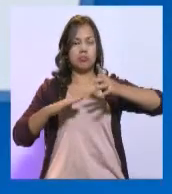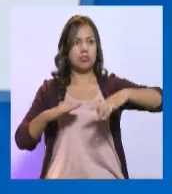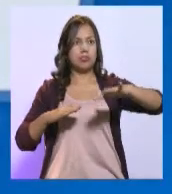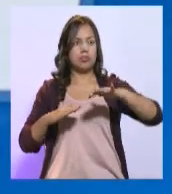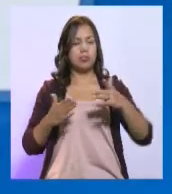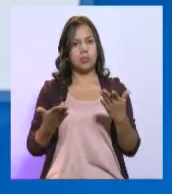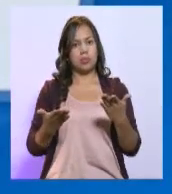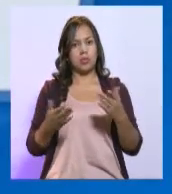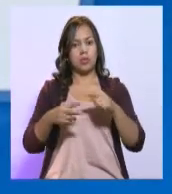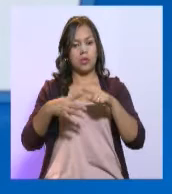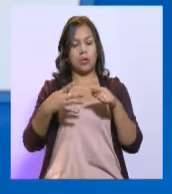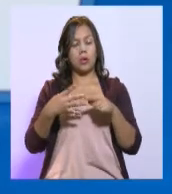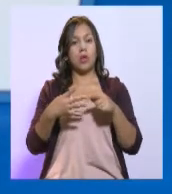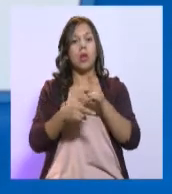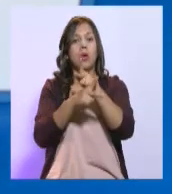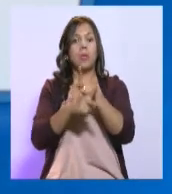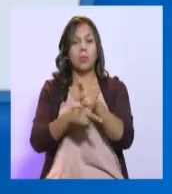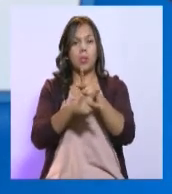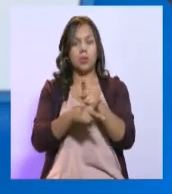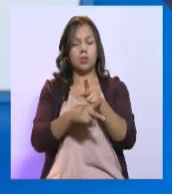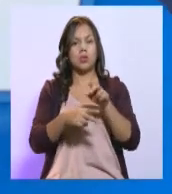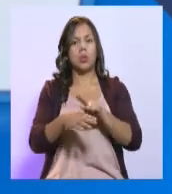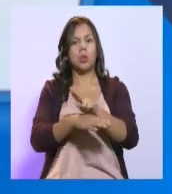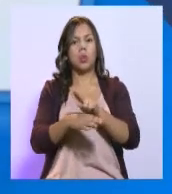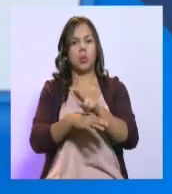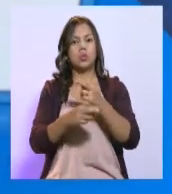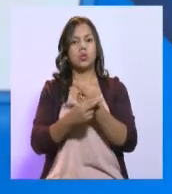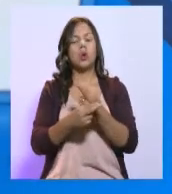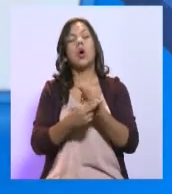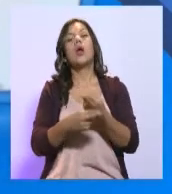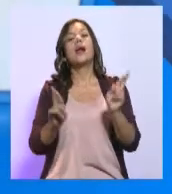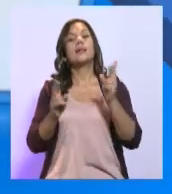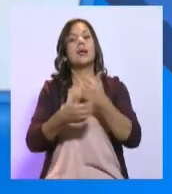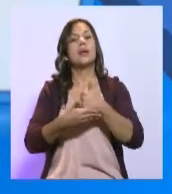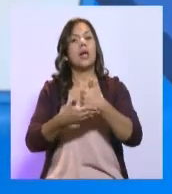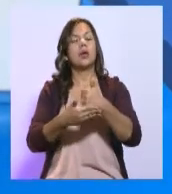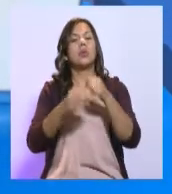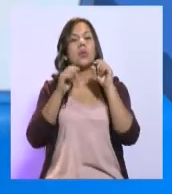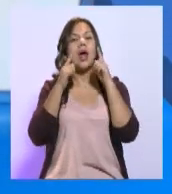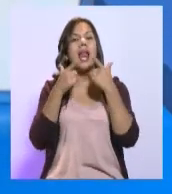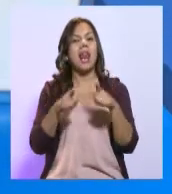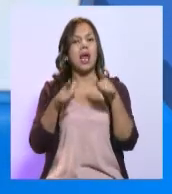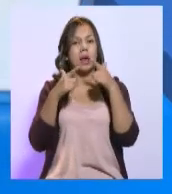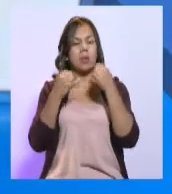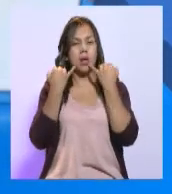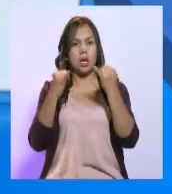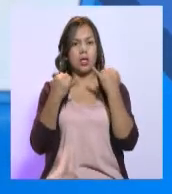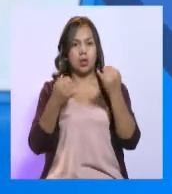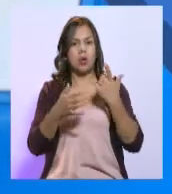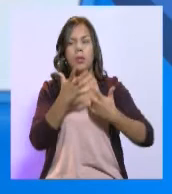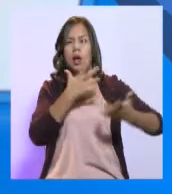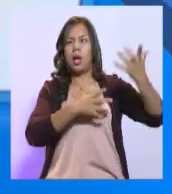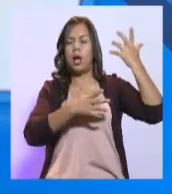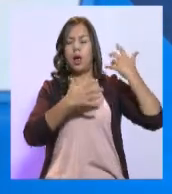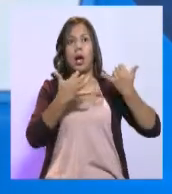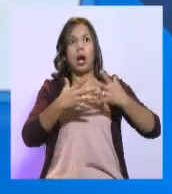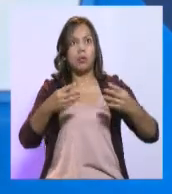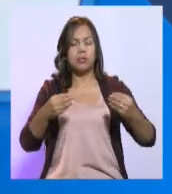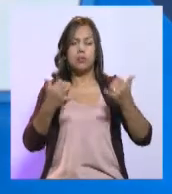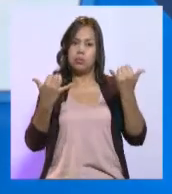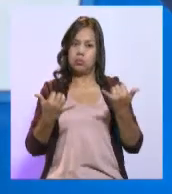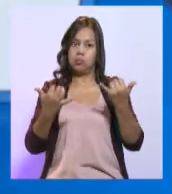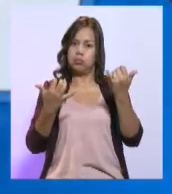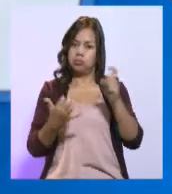lingüística. La conservación, protección, uso y rescate de las lenguas ancestrales están en riesgo de desaparecer. Es